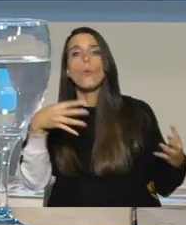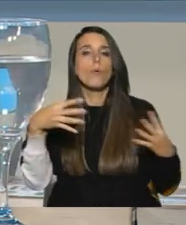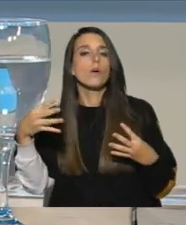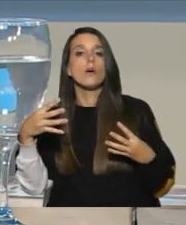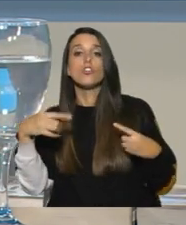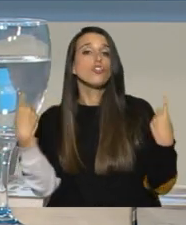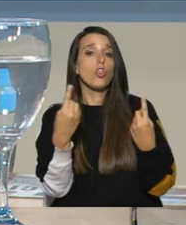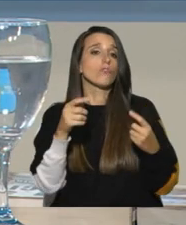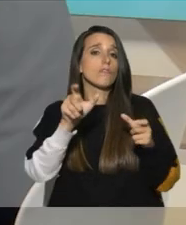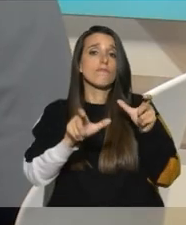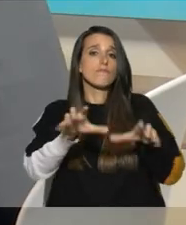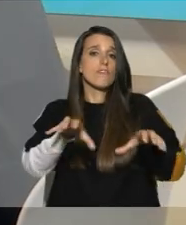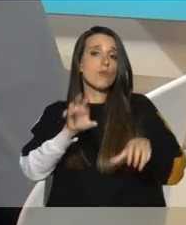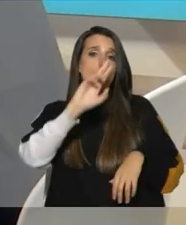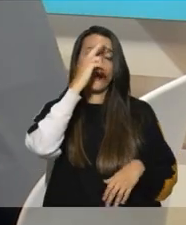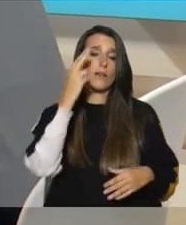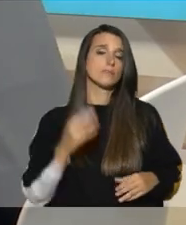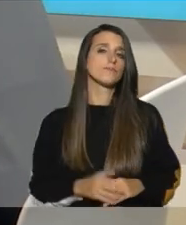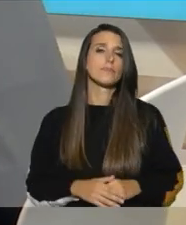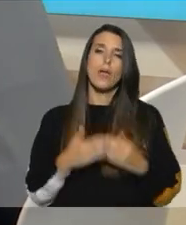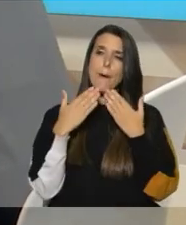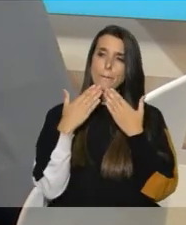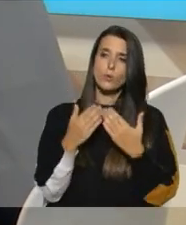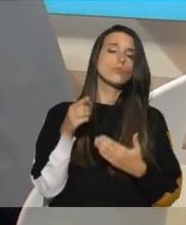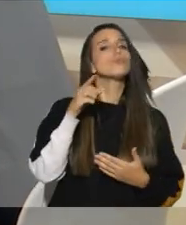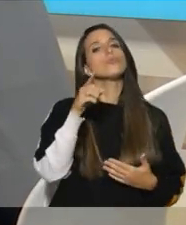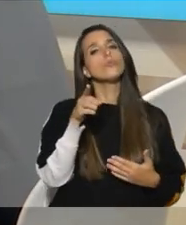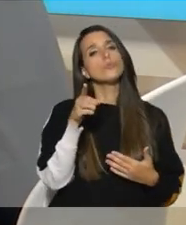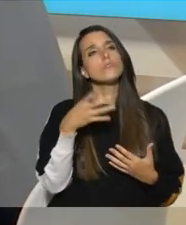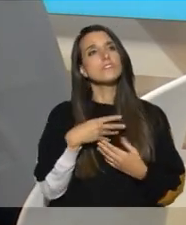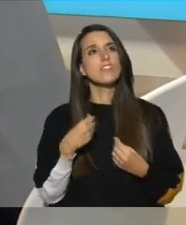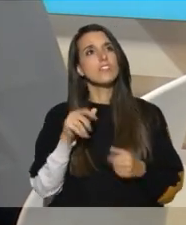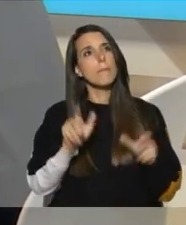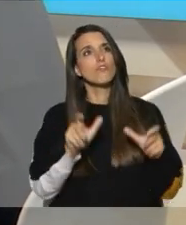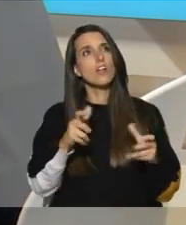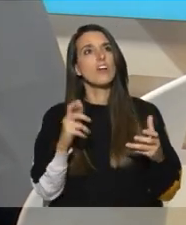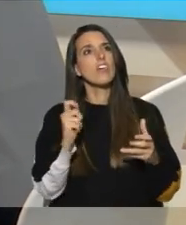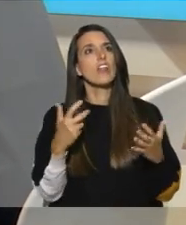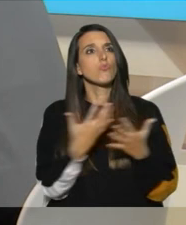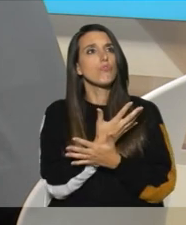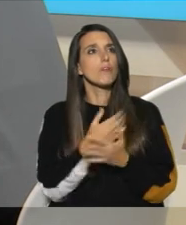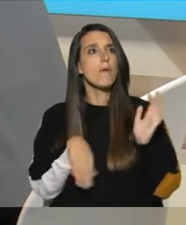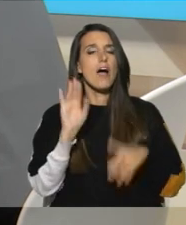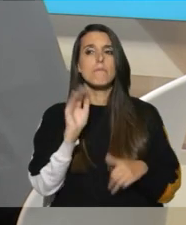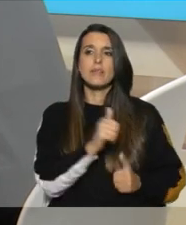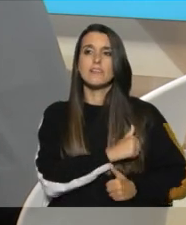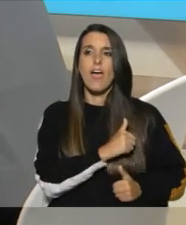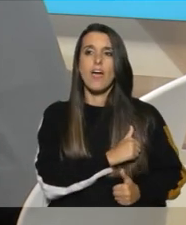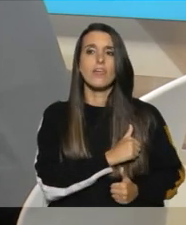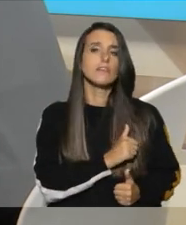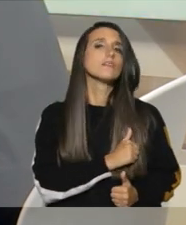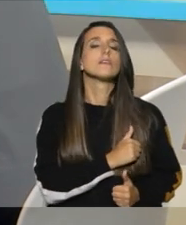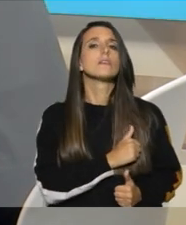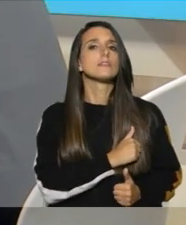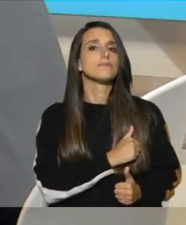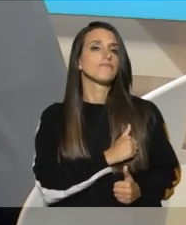ciudadanos uruguayos. Sin embargo, ¿usted siente que para la sociedad las víctimas son las víctimas de los militares, digamos,